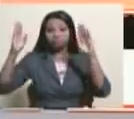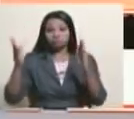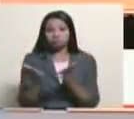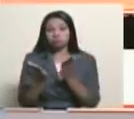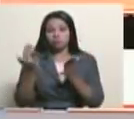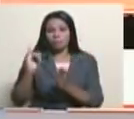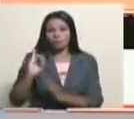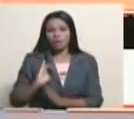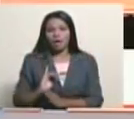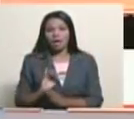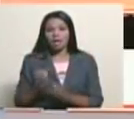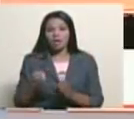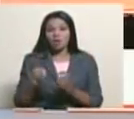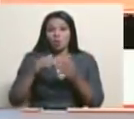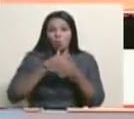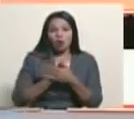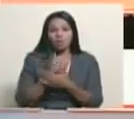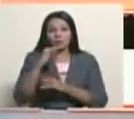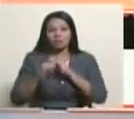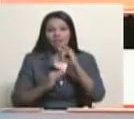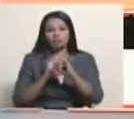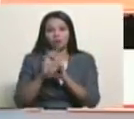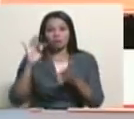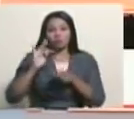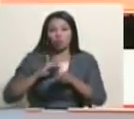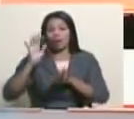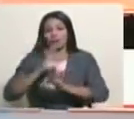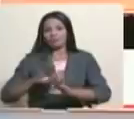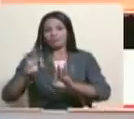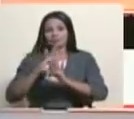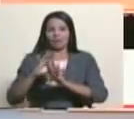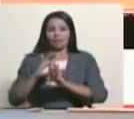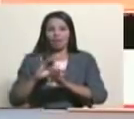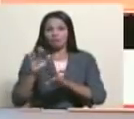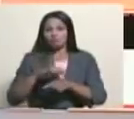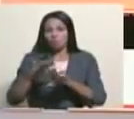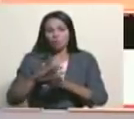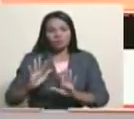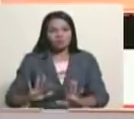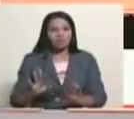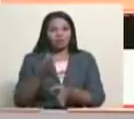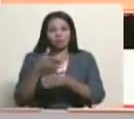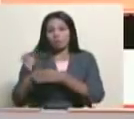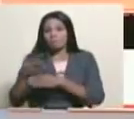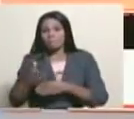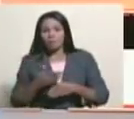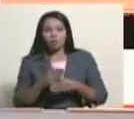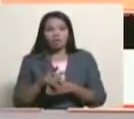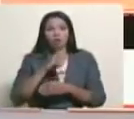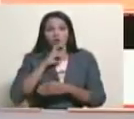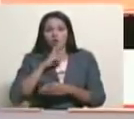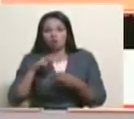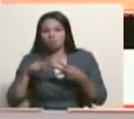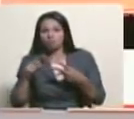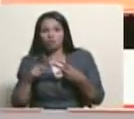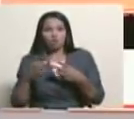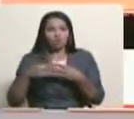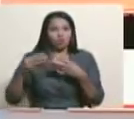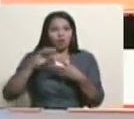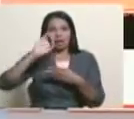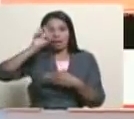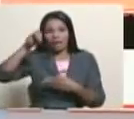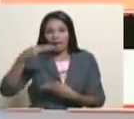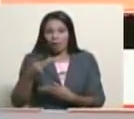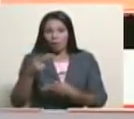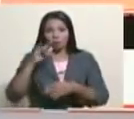Y las reservas internacionales son intocables. Estén donde estén. Estén en oro, estén en dólares, estén en euros.